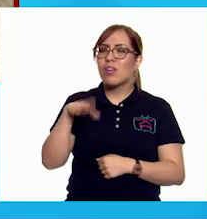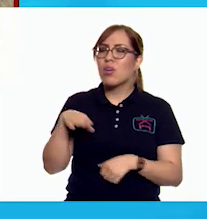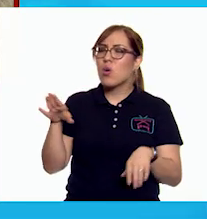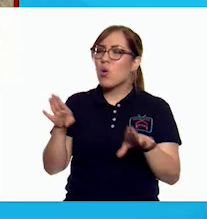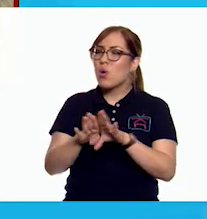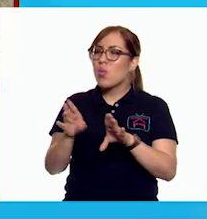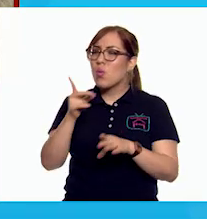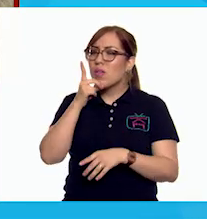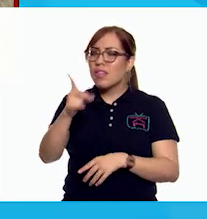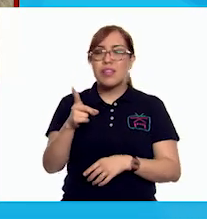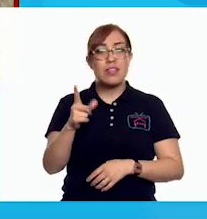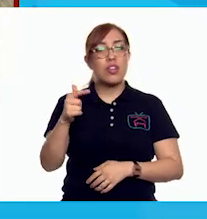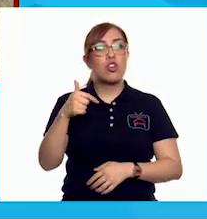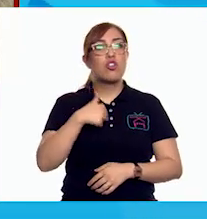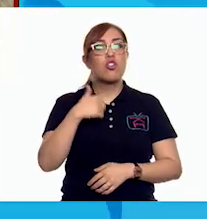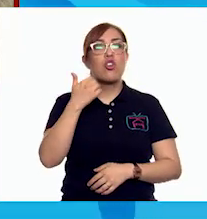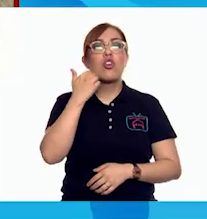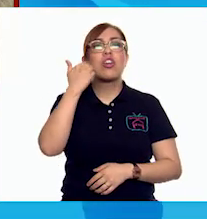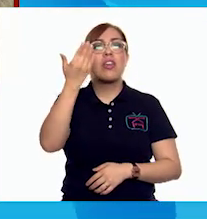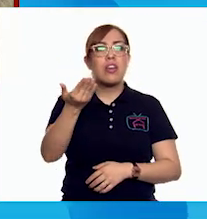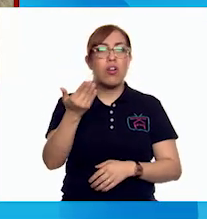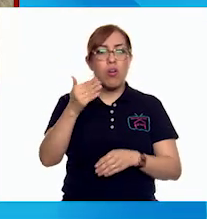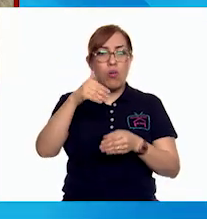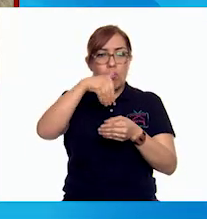quiero una gorda.